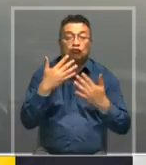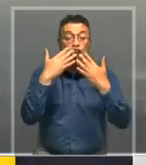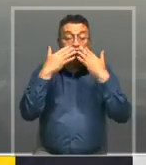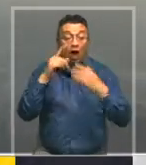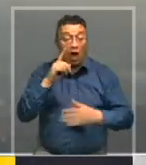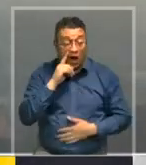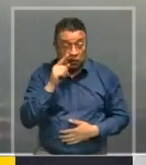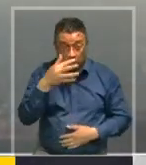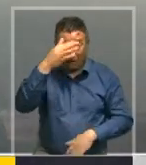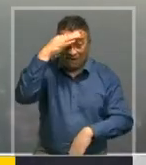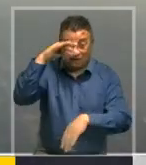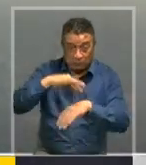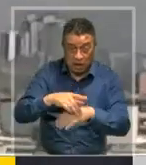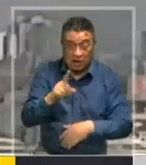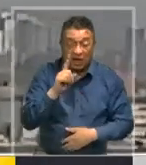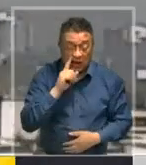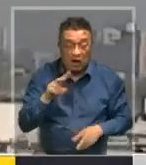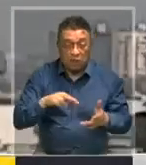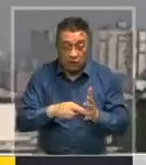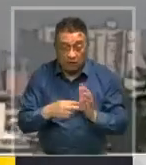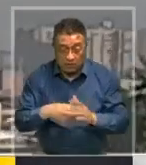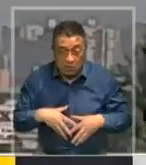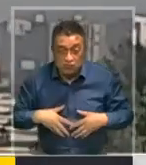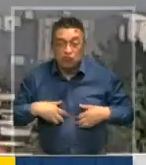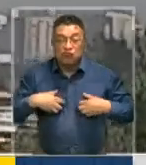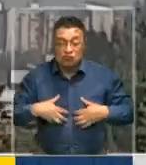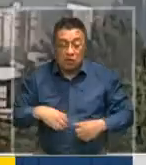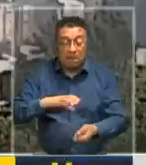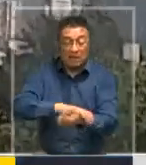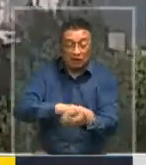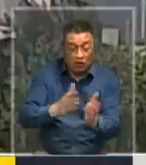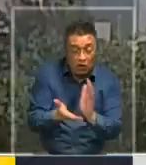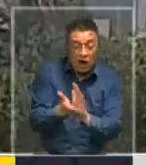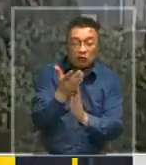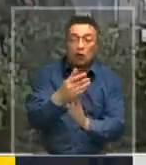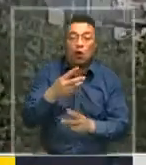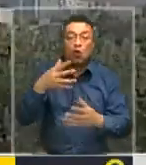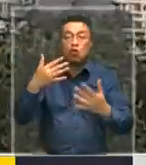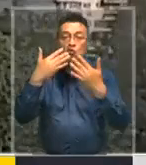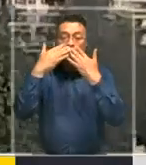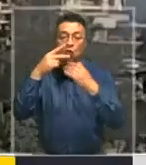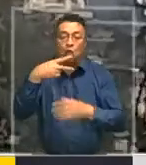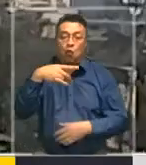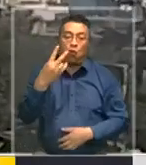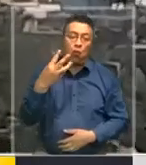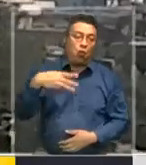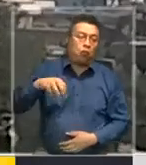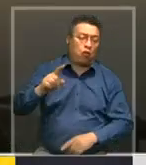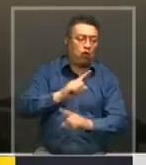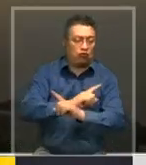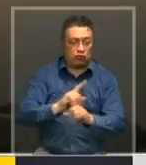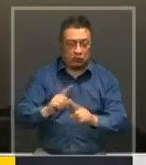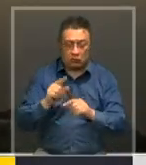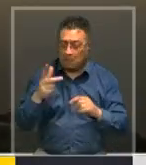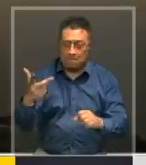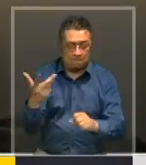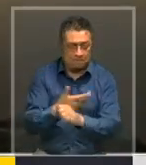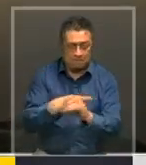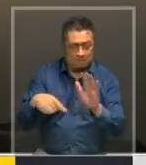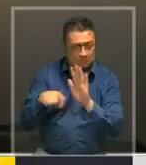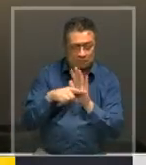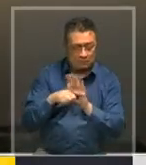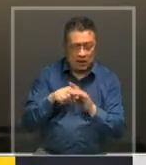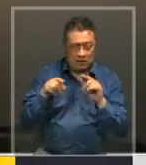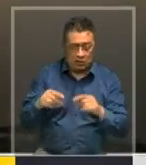tiene enfermedades basales, problemas respiratorios, hipertensión, no exponerse al humo. Por definición, todo humo es tóxico. Y va a depender